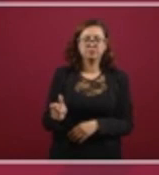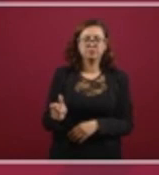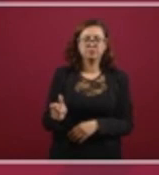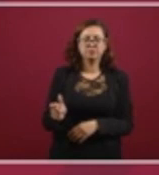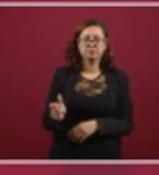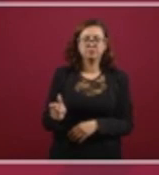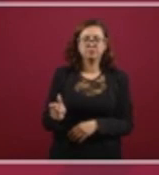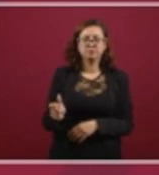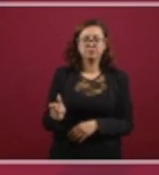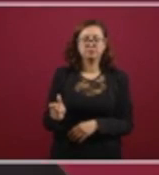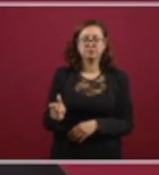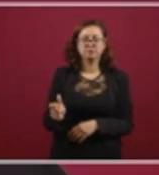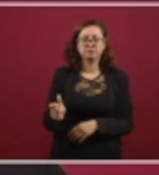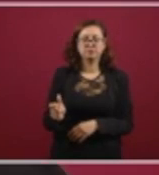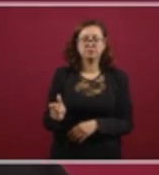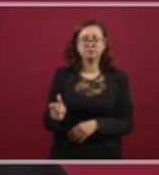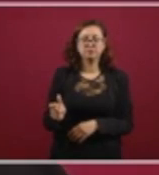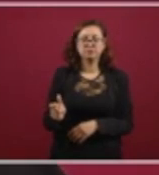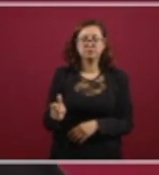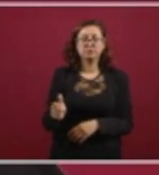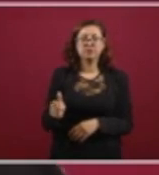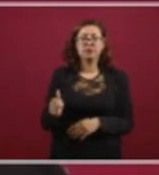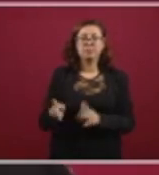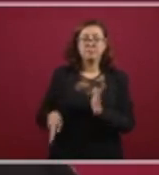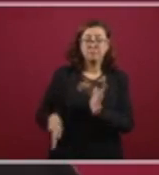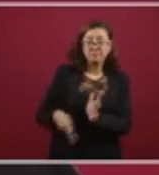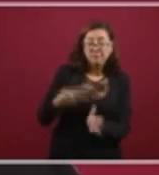ocasión, en una sola